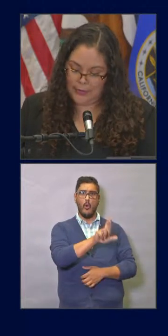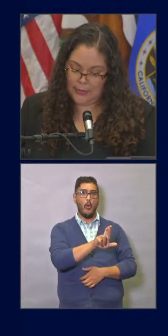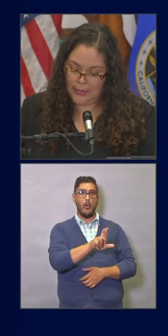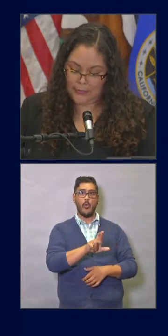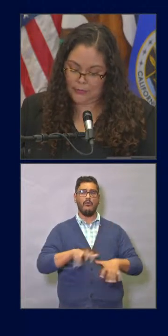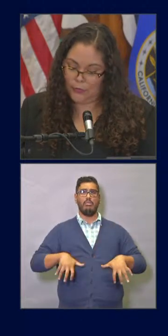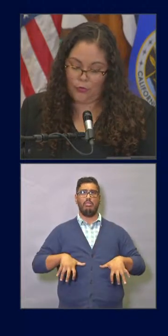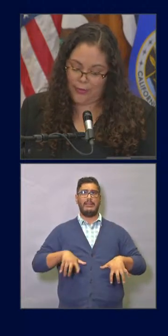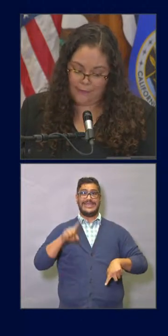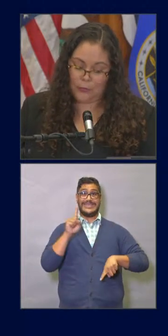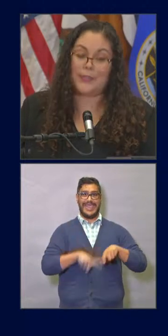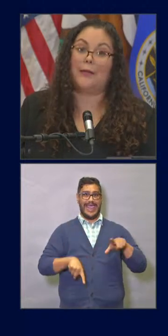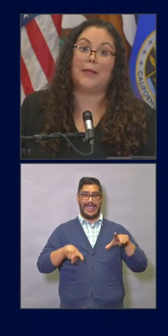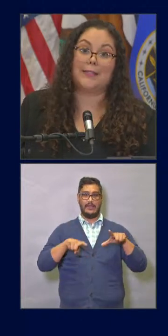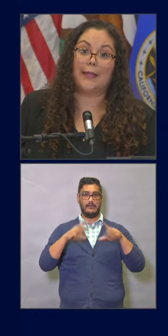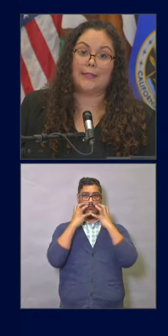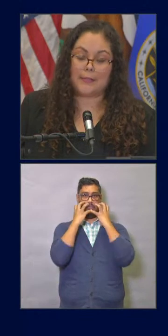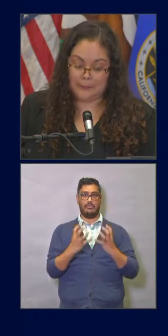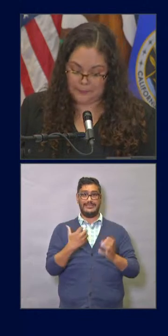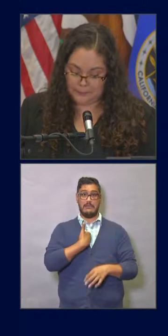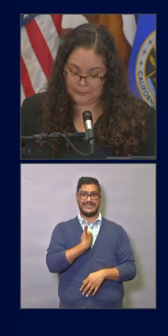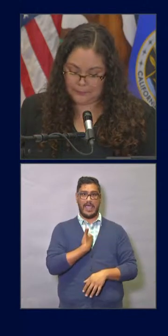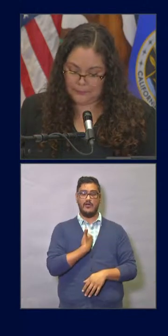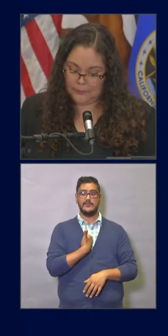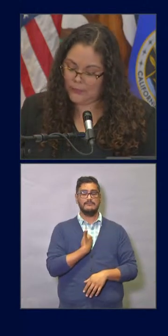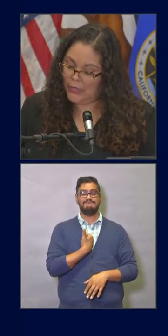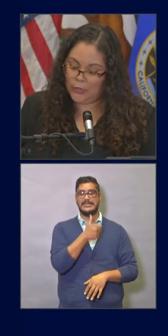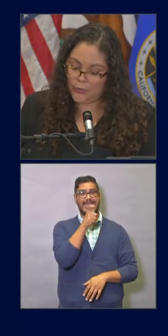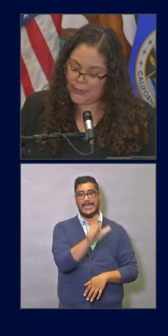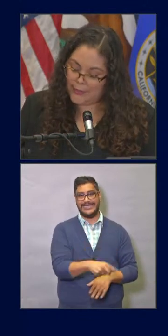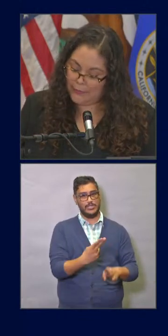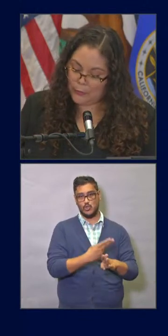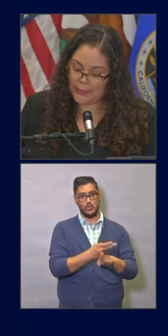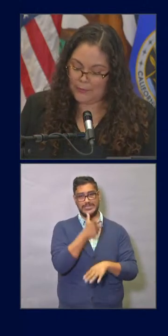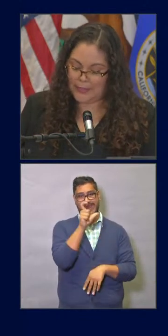ayuda, no deben usar máscaras. No se deben usar